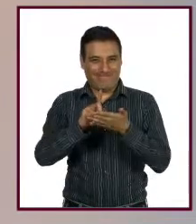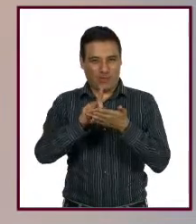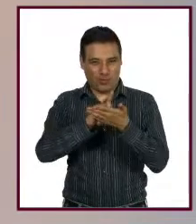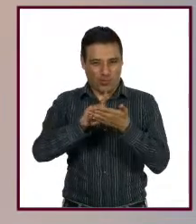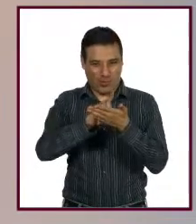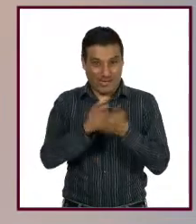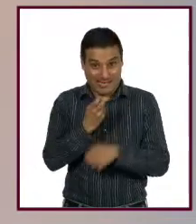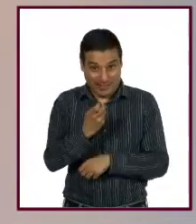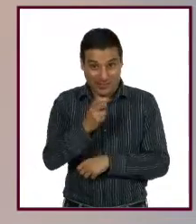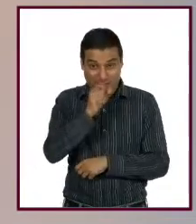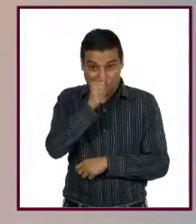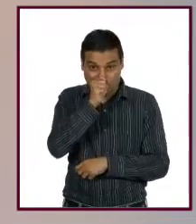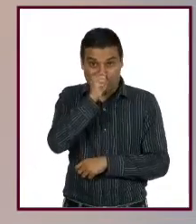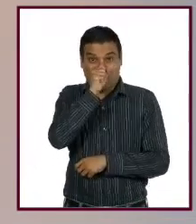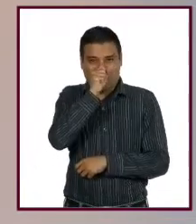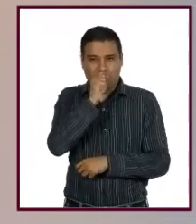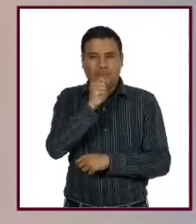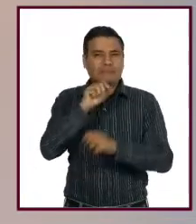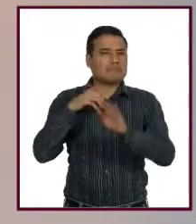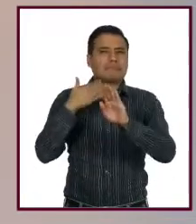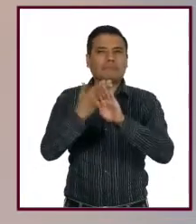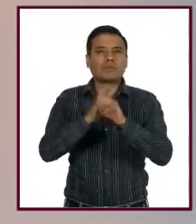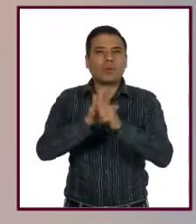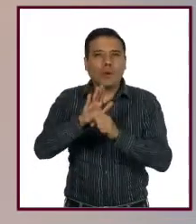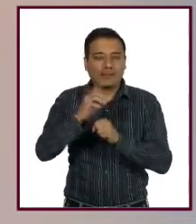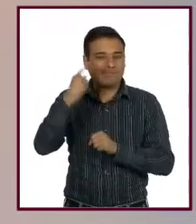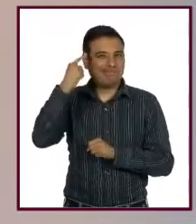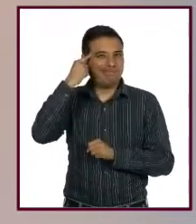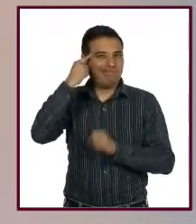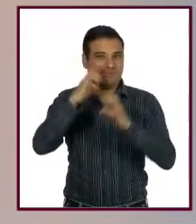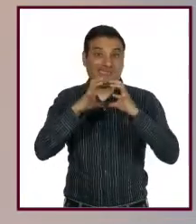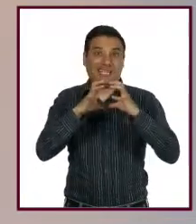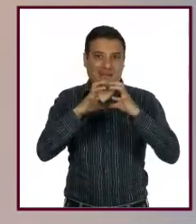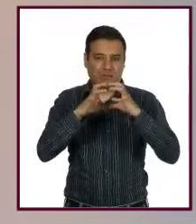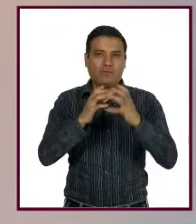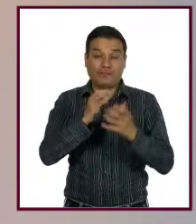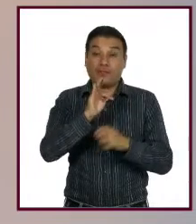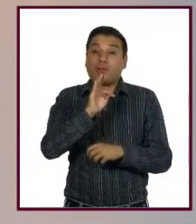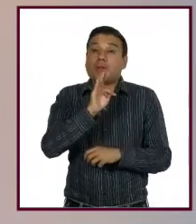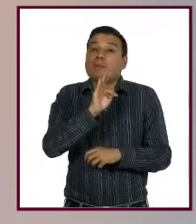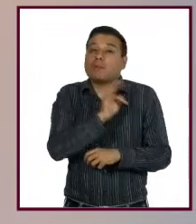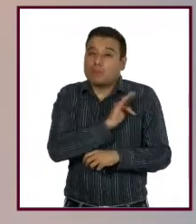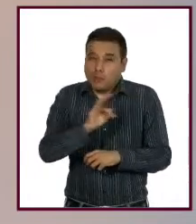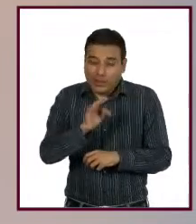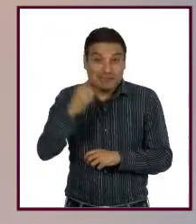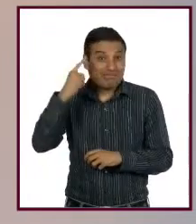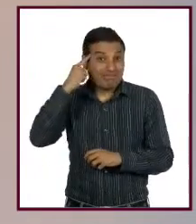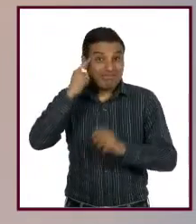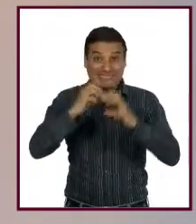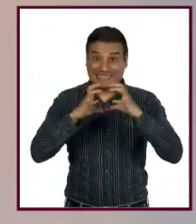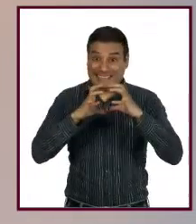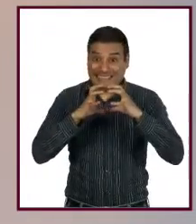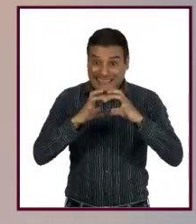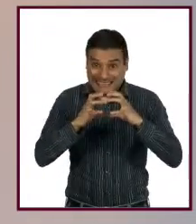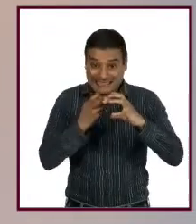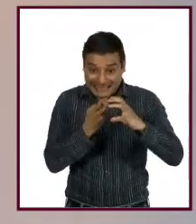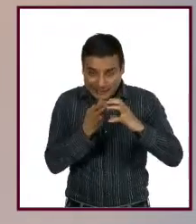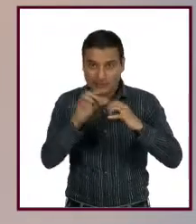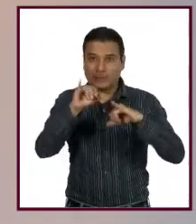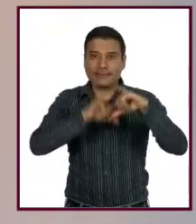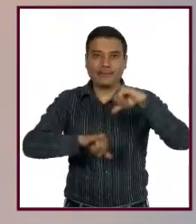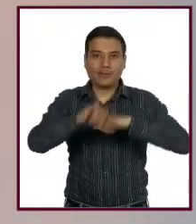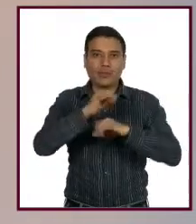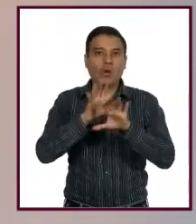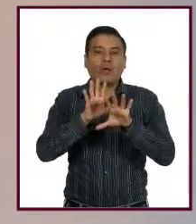en sistema nervioso central, en el cerebro, ocurre ciertos cambios químicos en nuestros sistemas de recompensa, en